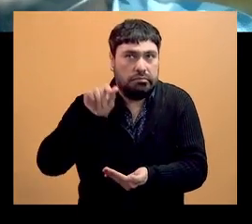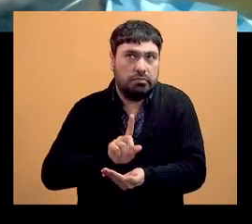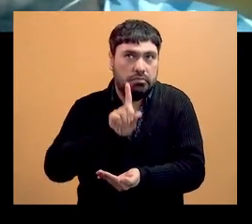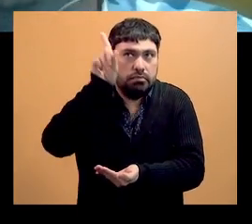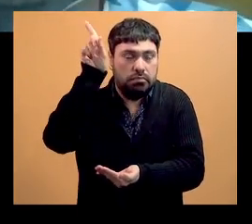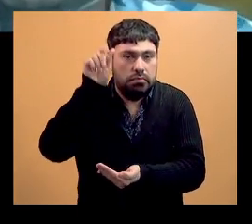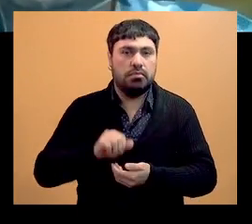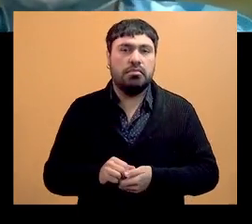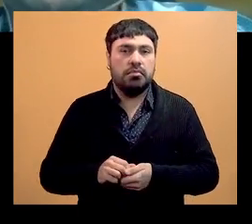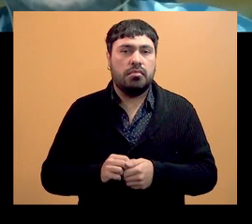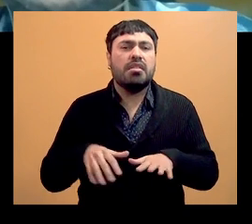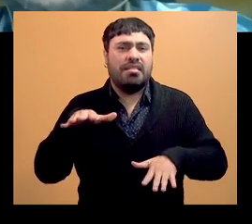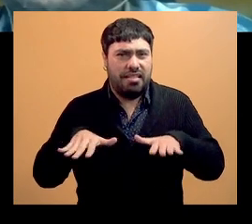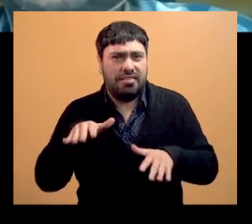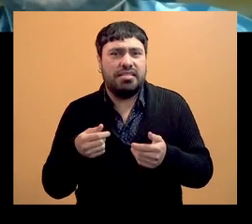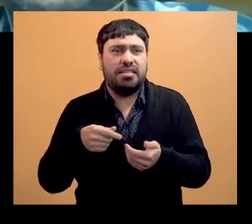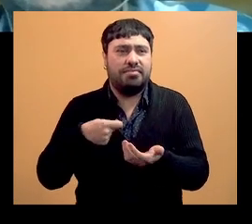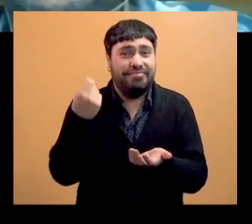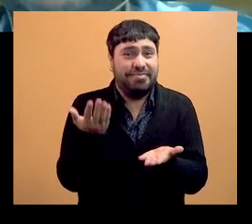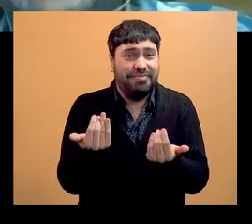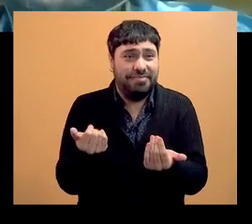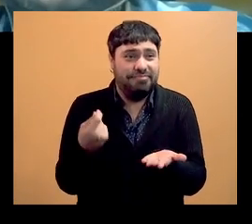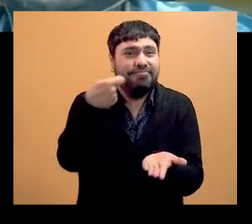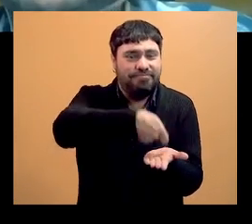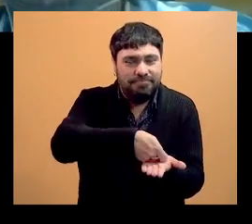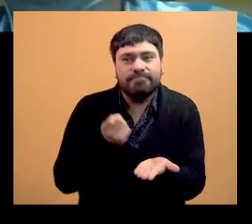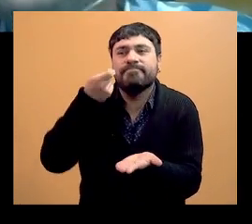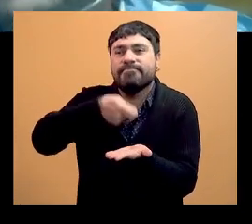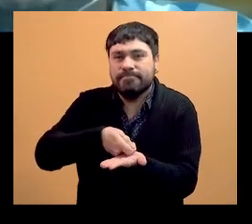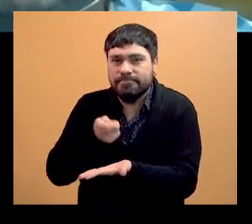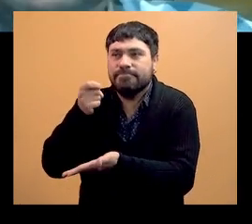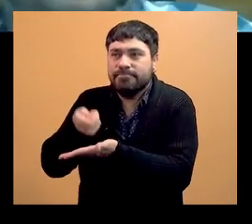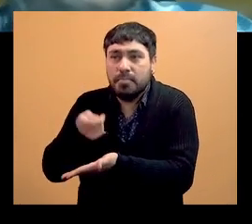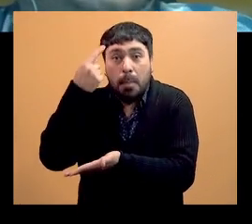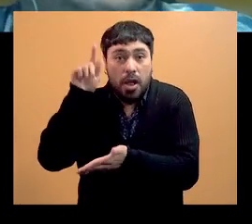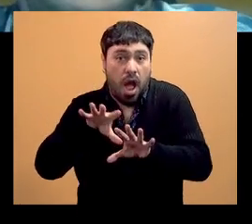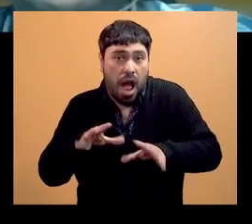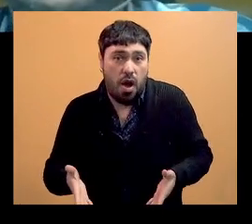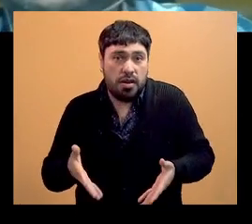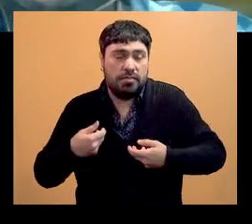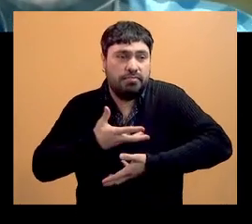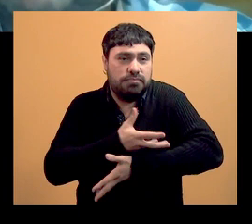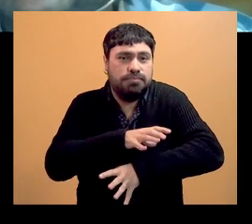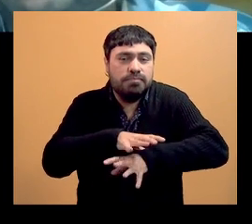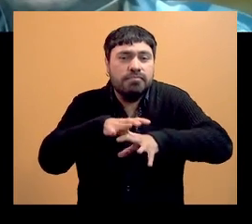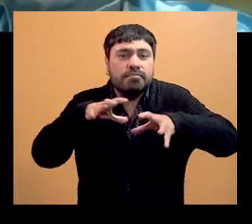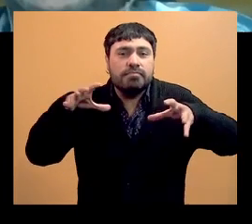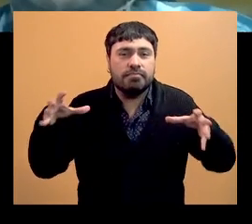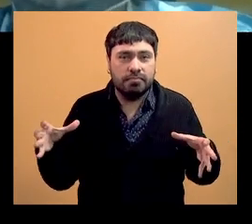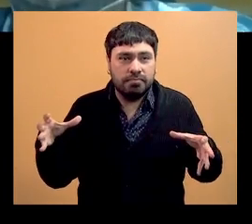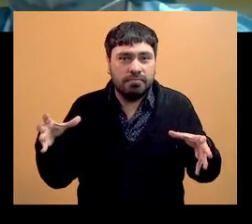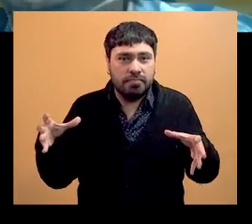tanto de hacer negocios como de tener presencia en el espacio se han ido ampliando al público en general y que de alguna forma